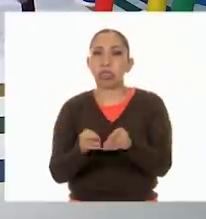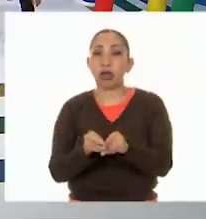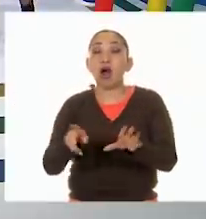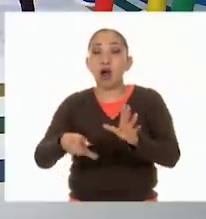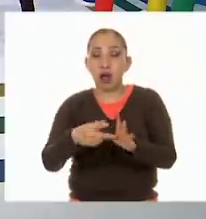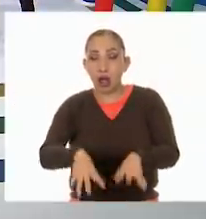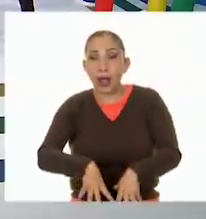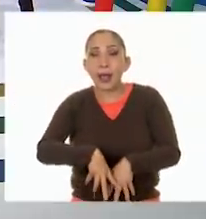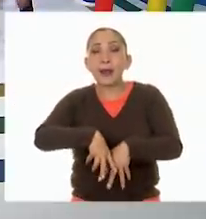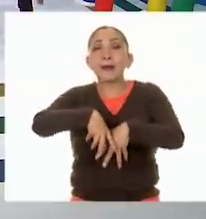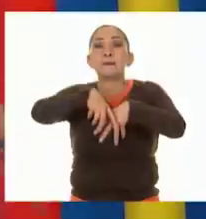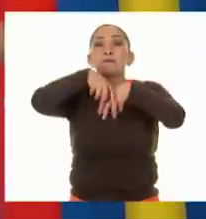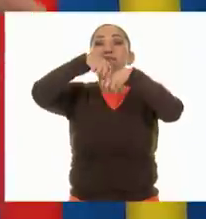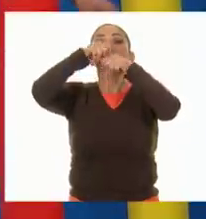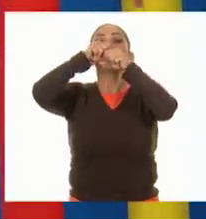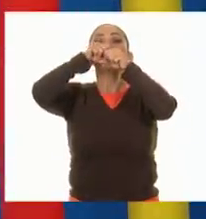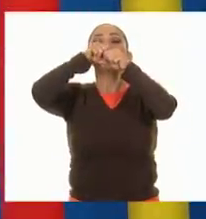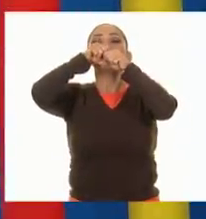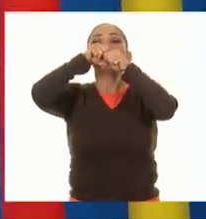Otra vez. Se infla el globo.